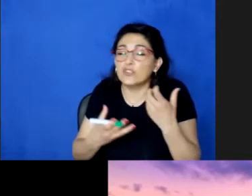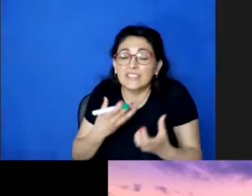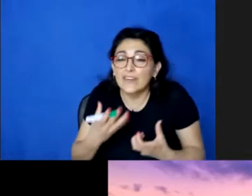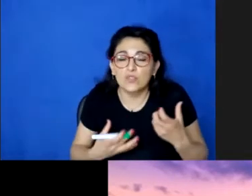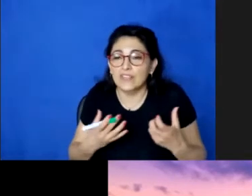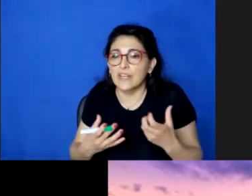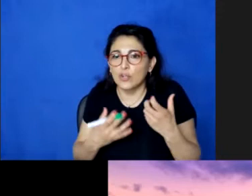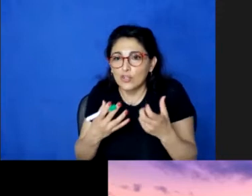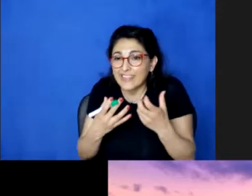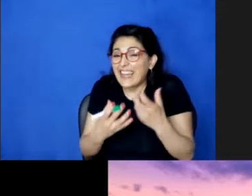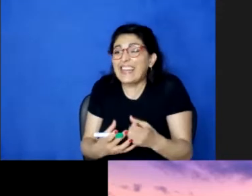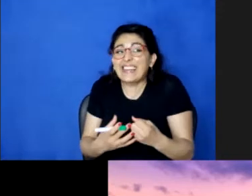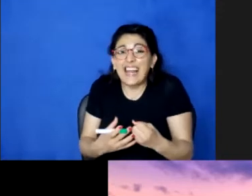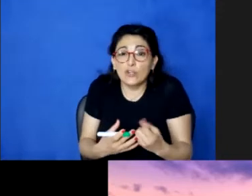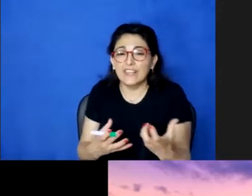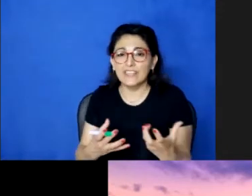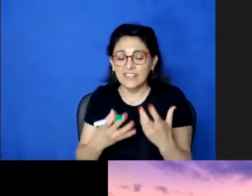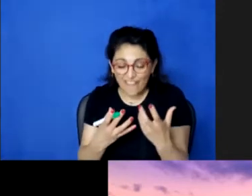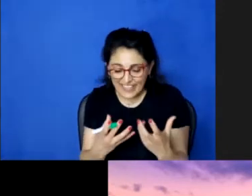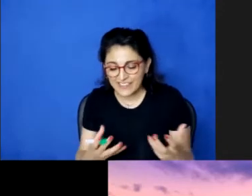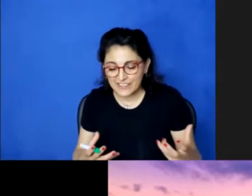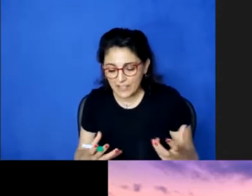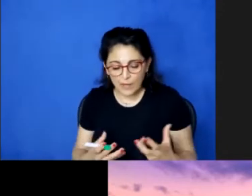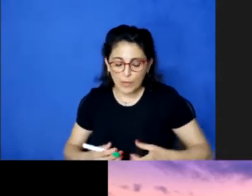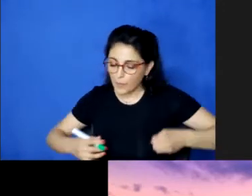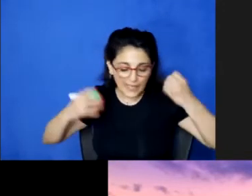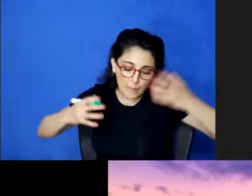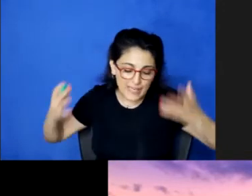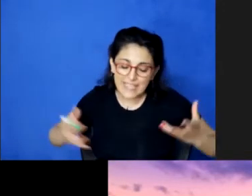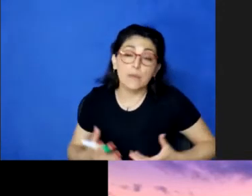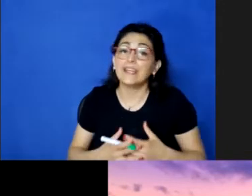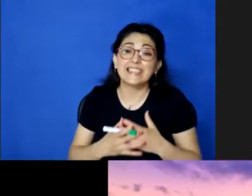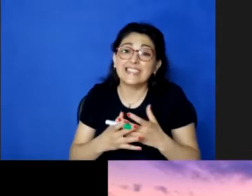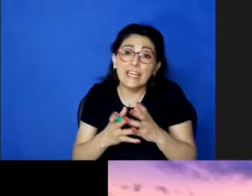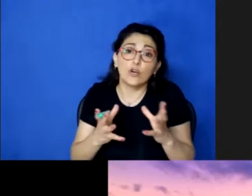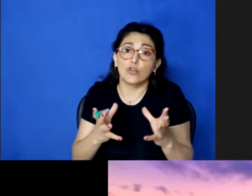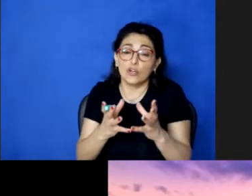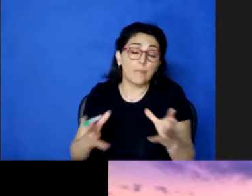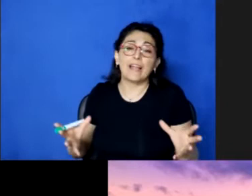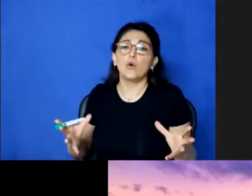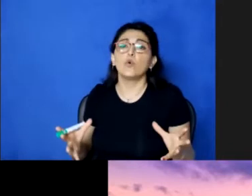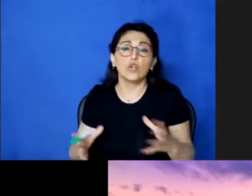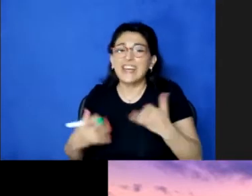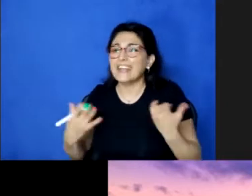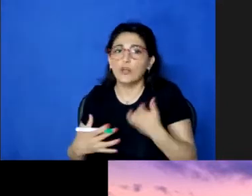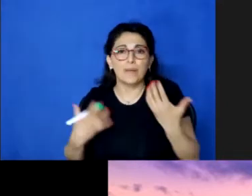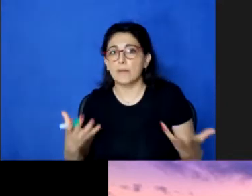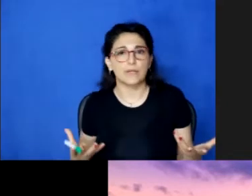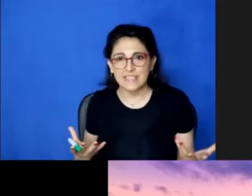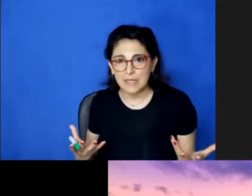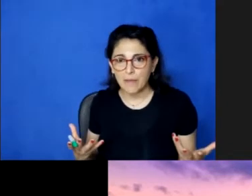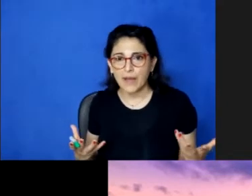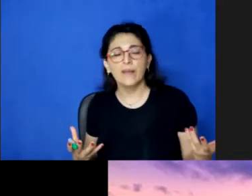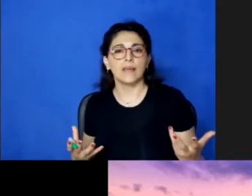que nos estaba sucediendo, esto que es tan raro y tan diferente, bueno, ponerle pilas y ver qué sale con las pilas de uno, no dejar que nos pase